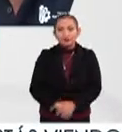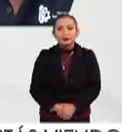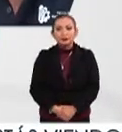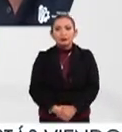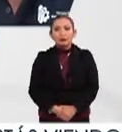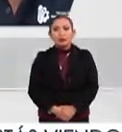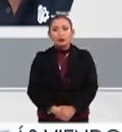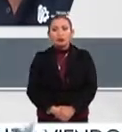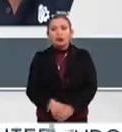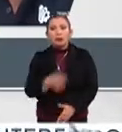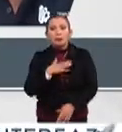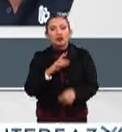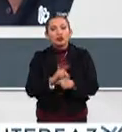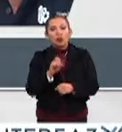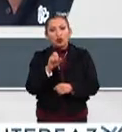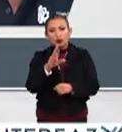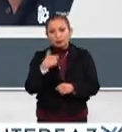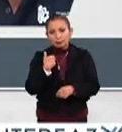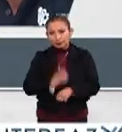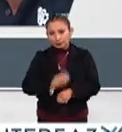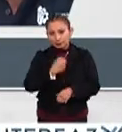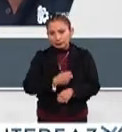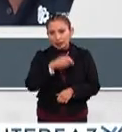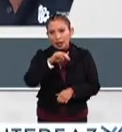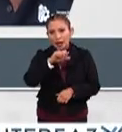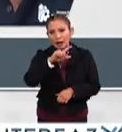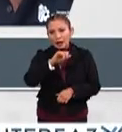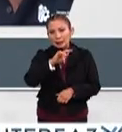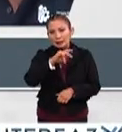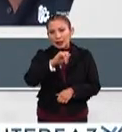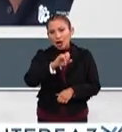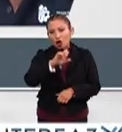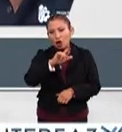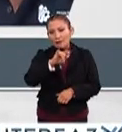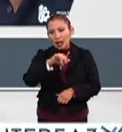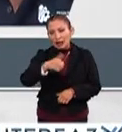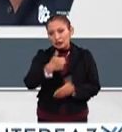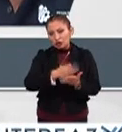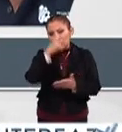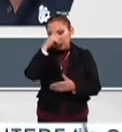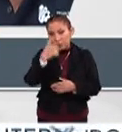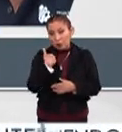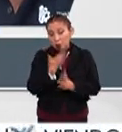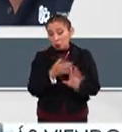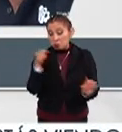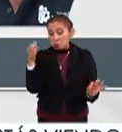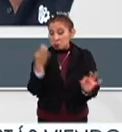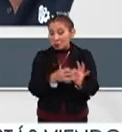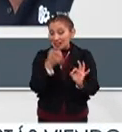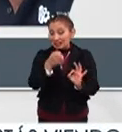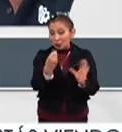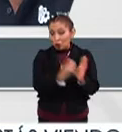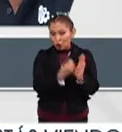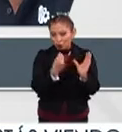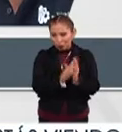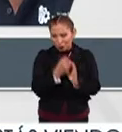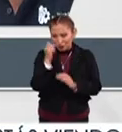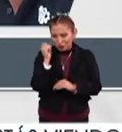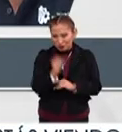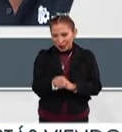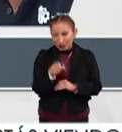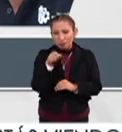Claro. Muy buenos días, doctor. Los saluda con mucho gusto Ana Cristina Olvera, aquí desde la Ciudad de México. Muy pertinente este MOOC,